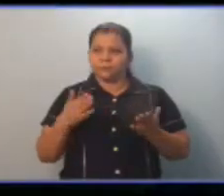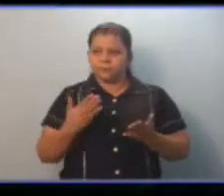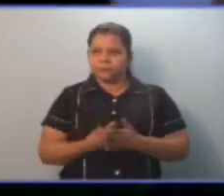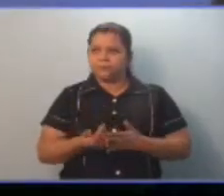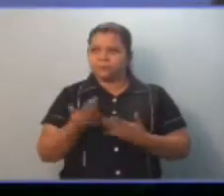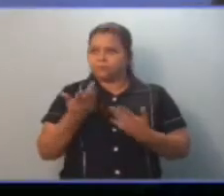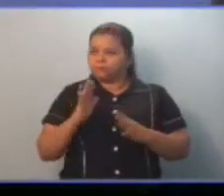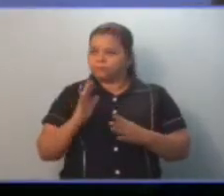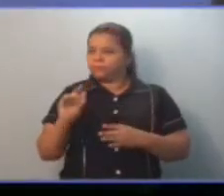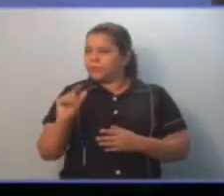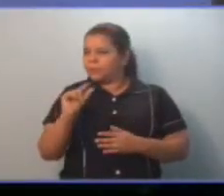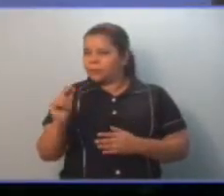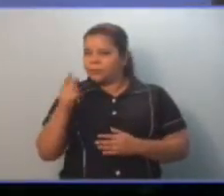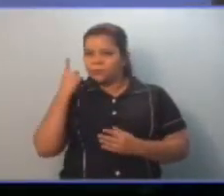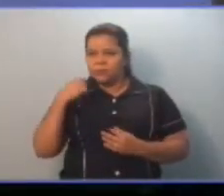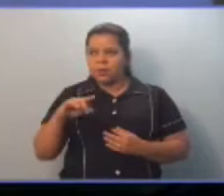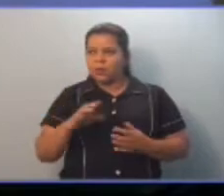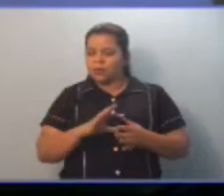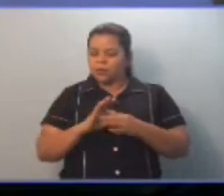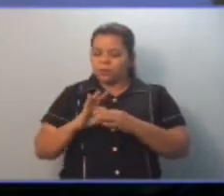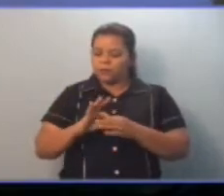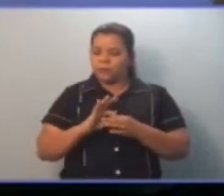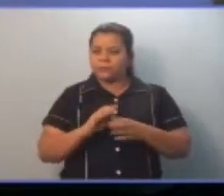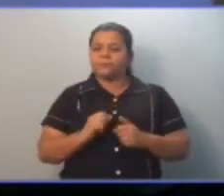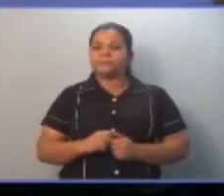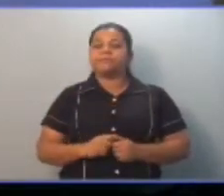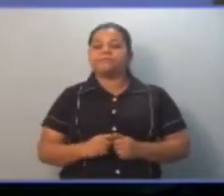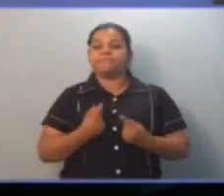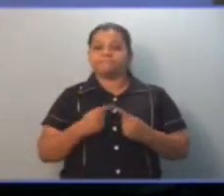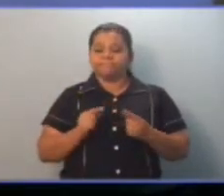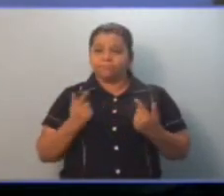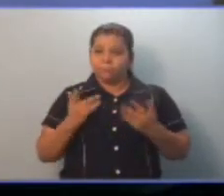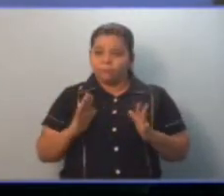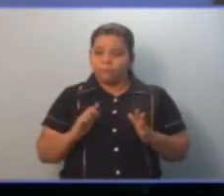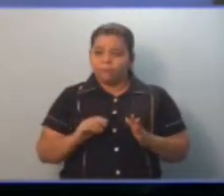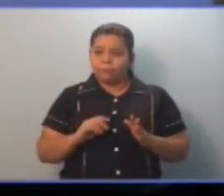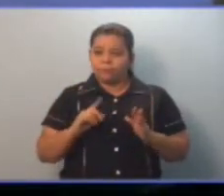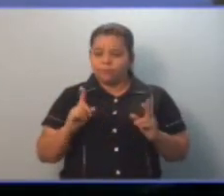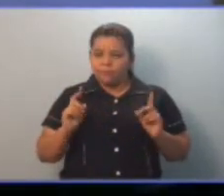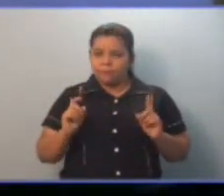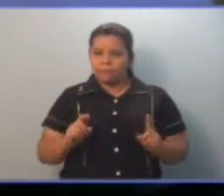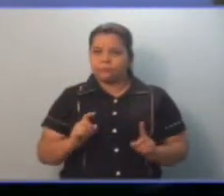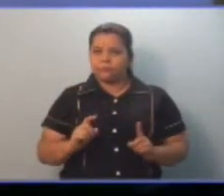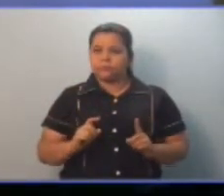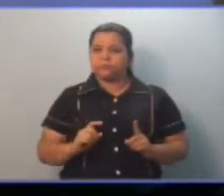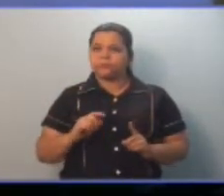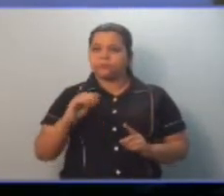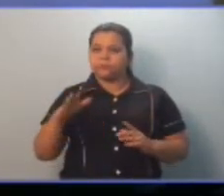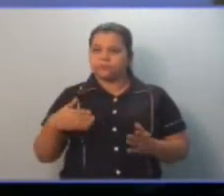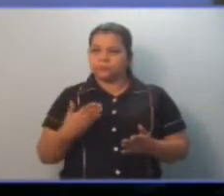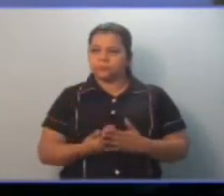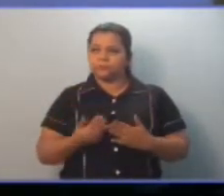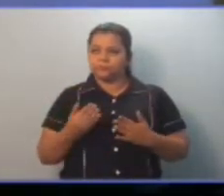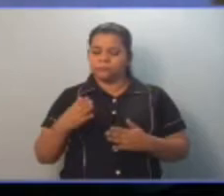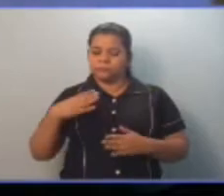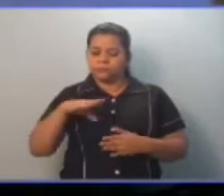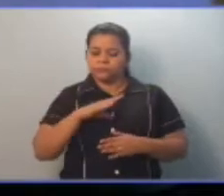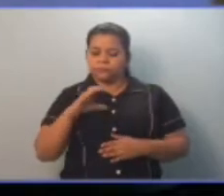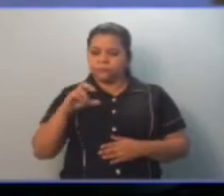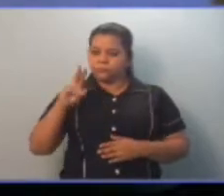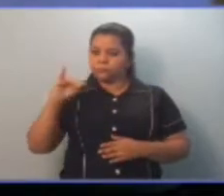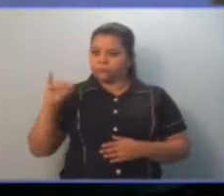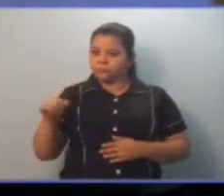compuesta, con el permiso del señor coordinador, y es en relación a el listado que es formado por el Consejo de la